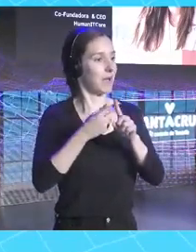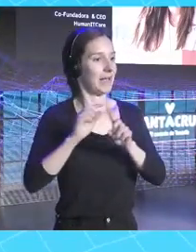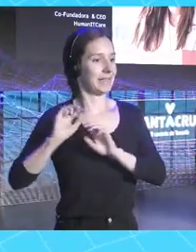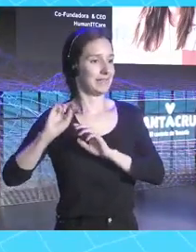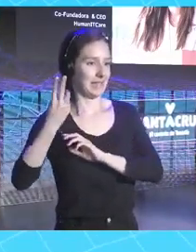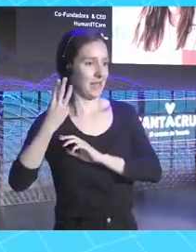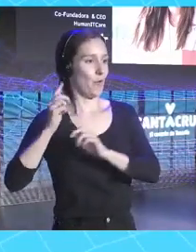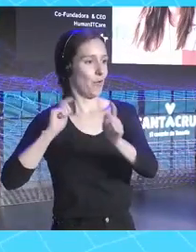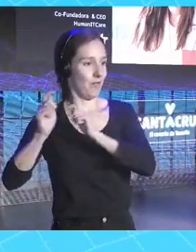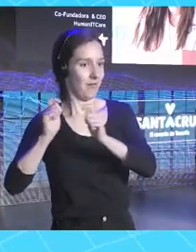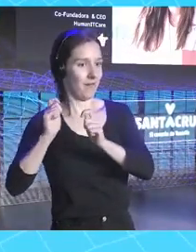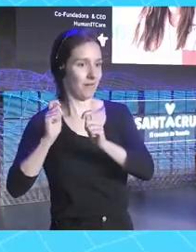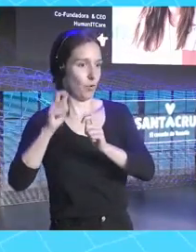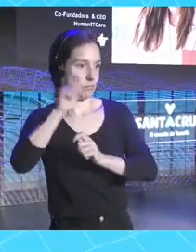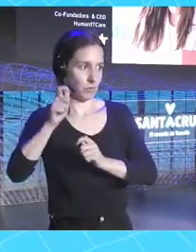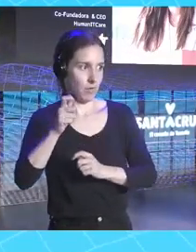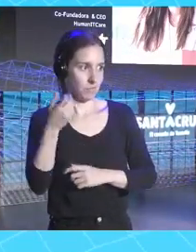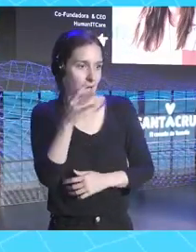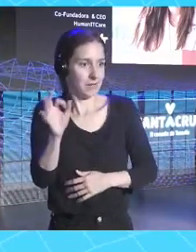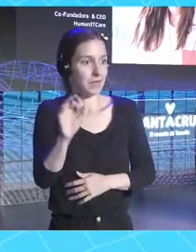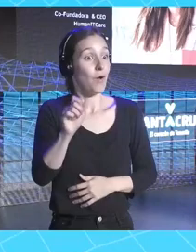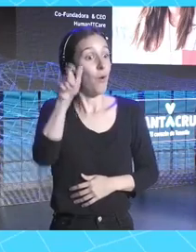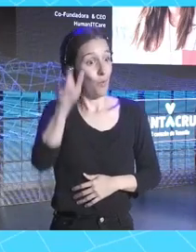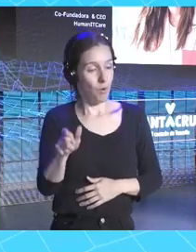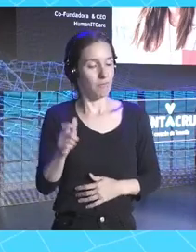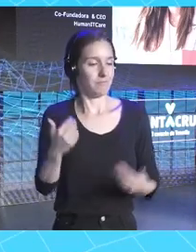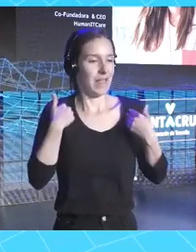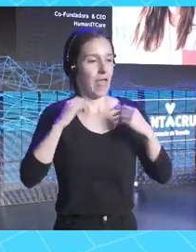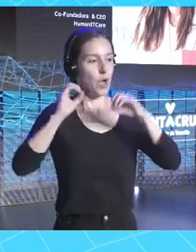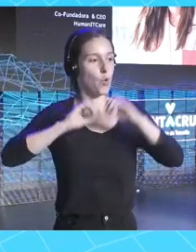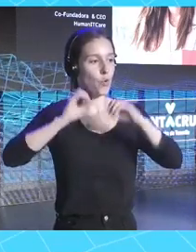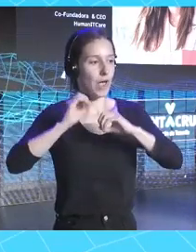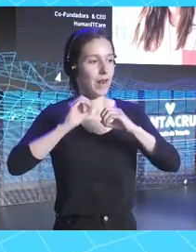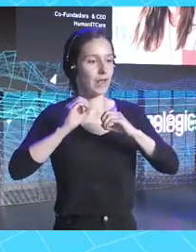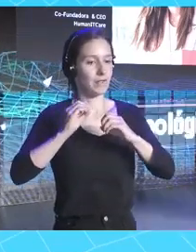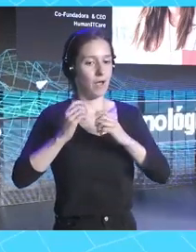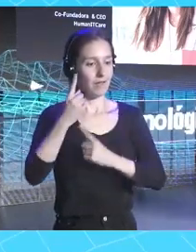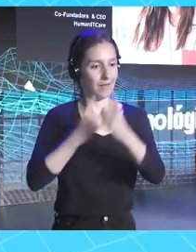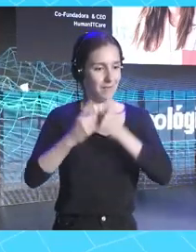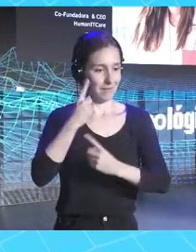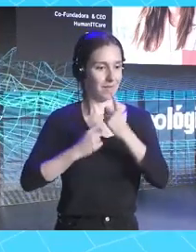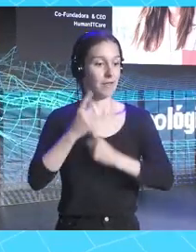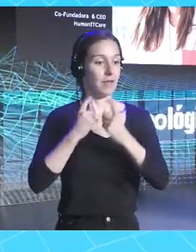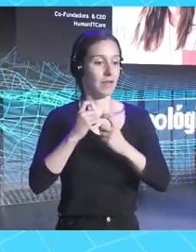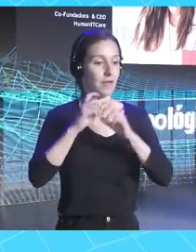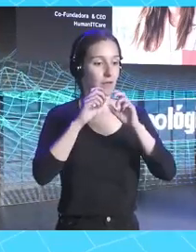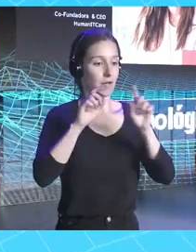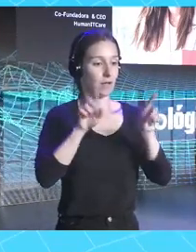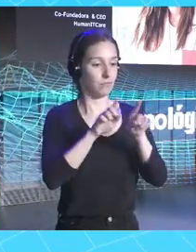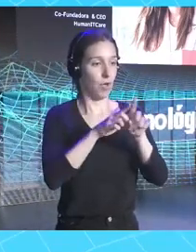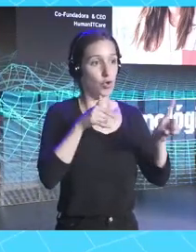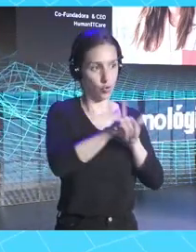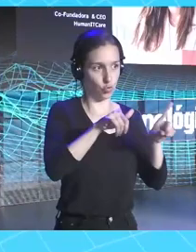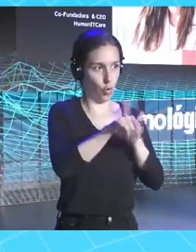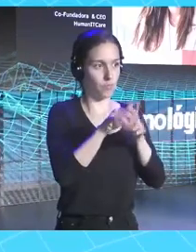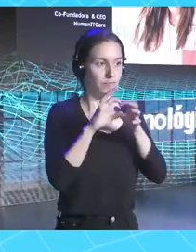tocó ver tío de Google que trabajaba en los algoritmos de YouTube para ver cuánto te retienen estaba entrevistándolas y preguntándonos sobre nuestra tecnología no